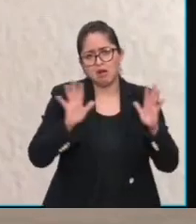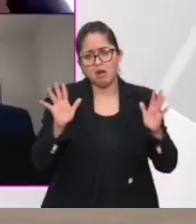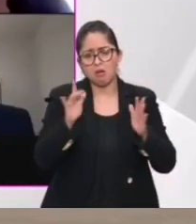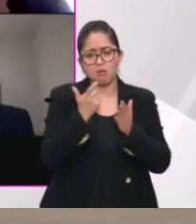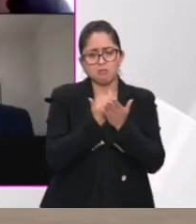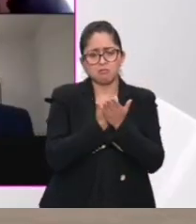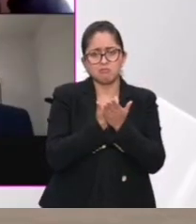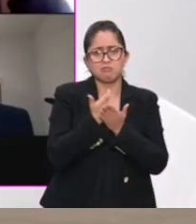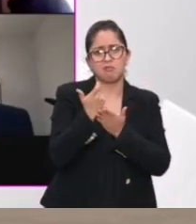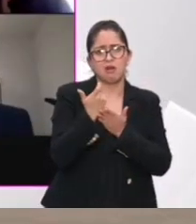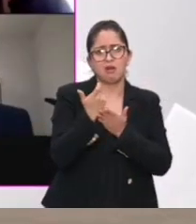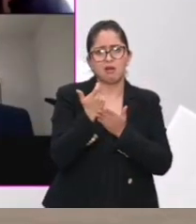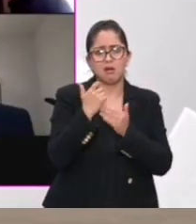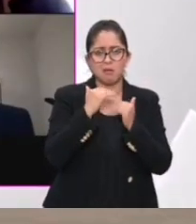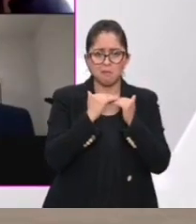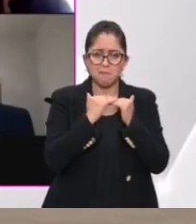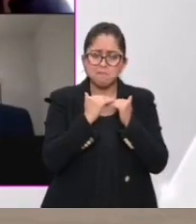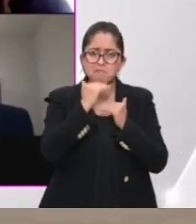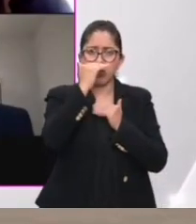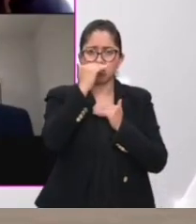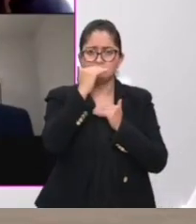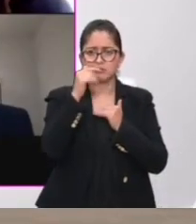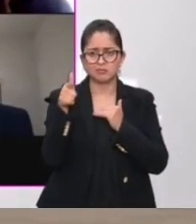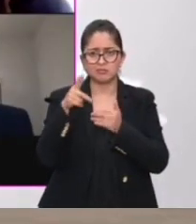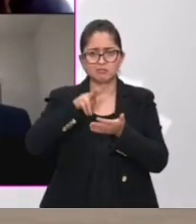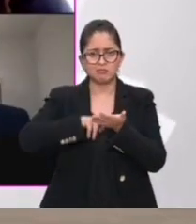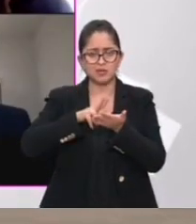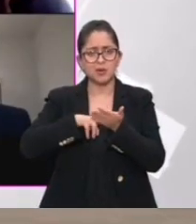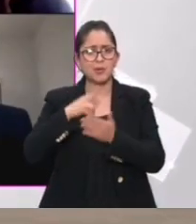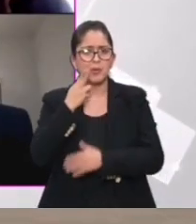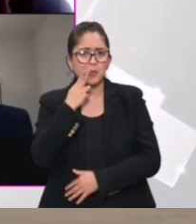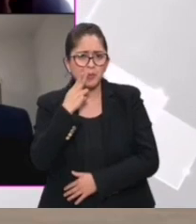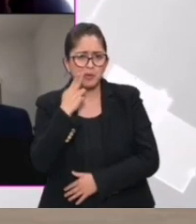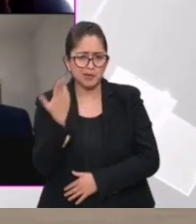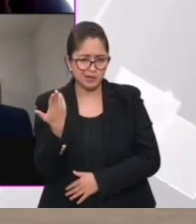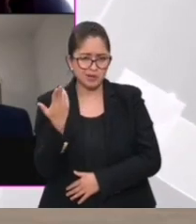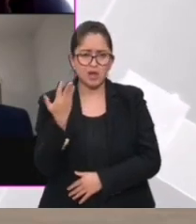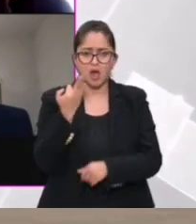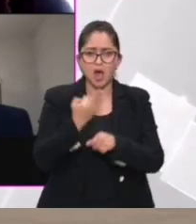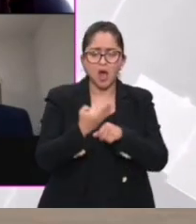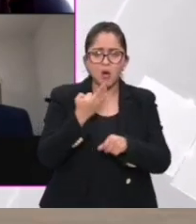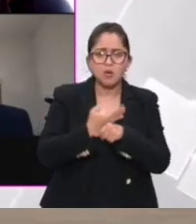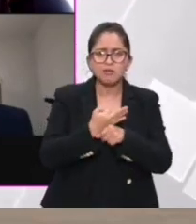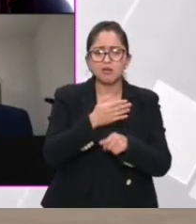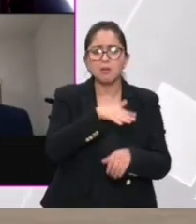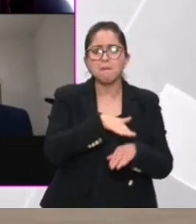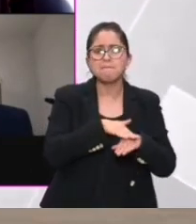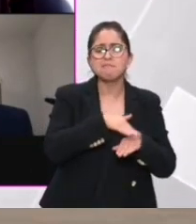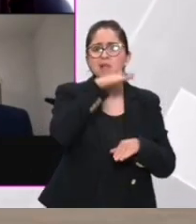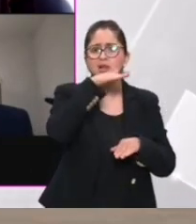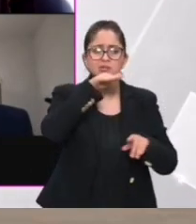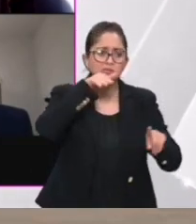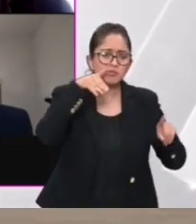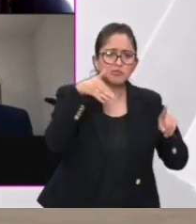sector, ya que al final los más afectados como tal pues